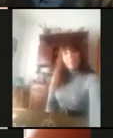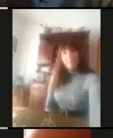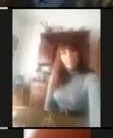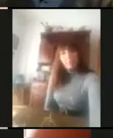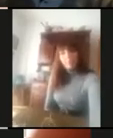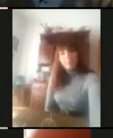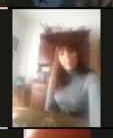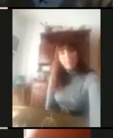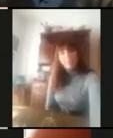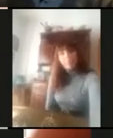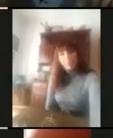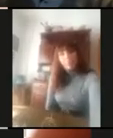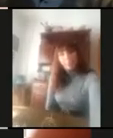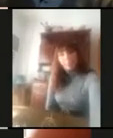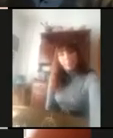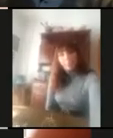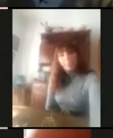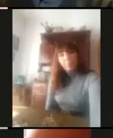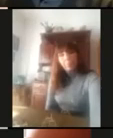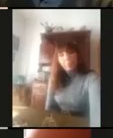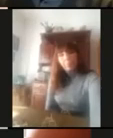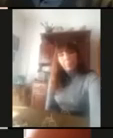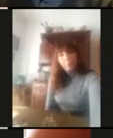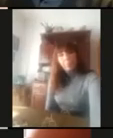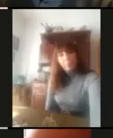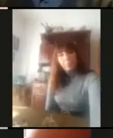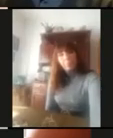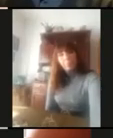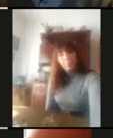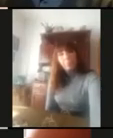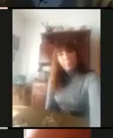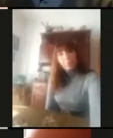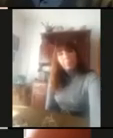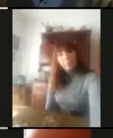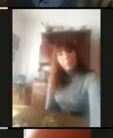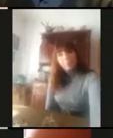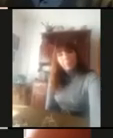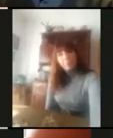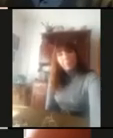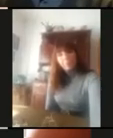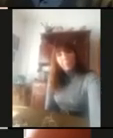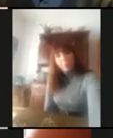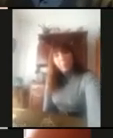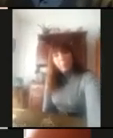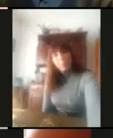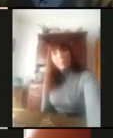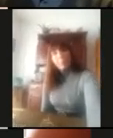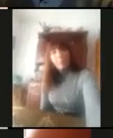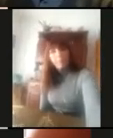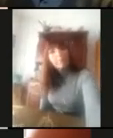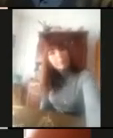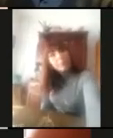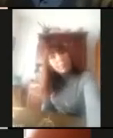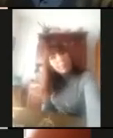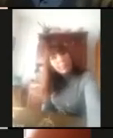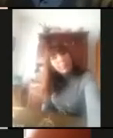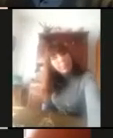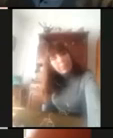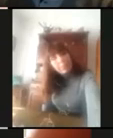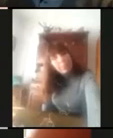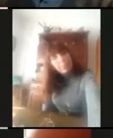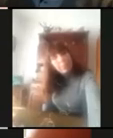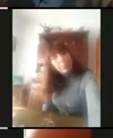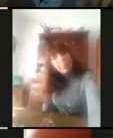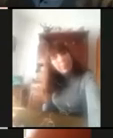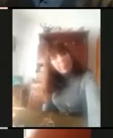de roque saenz peña que fueron uno de los más numerosos en agosto de 1914 y aquí